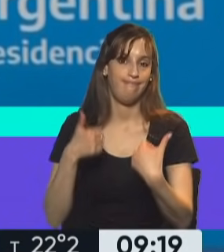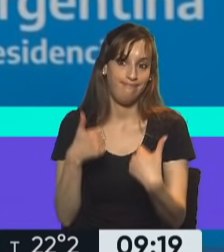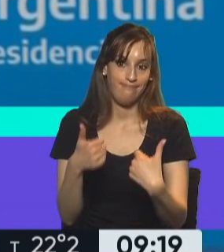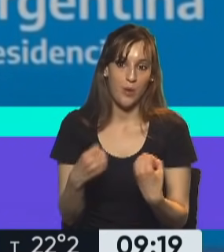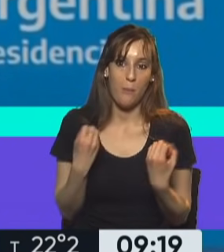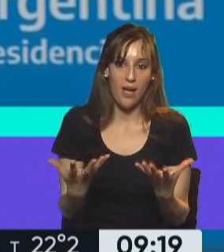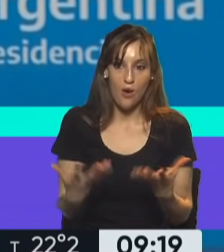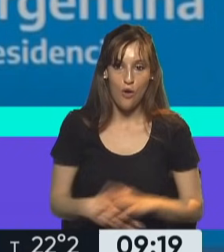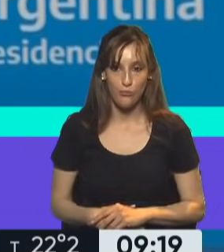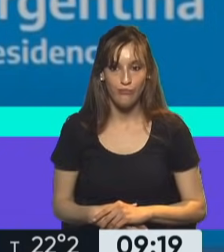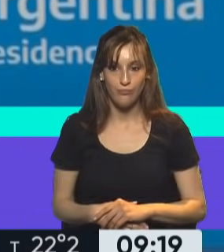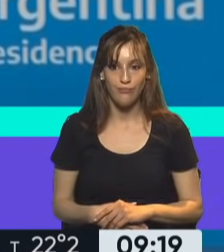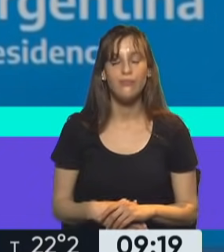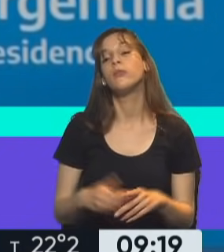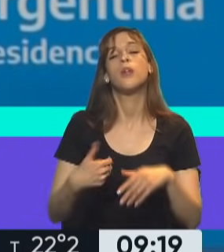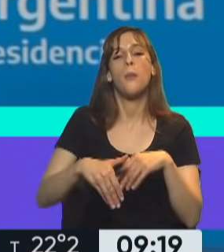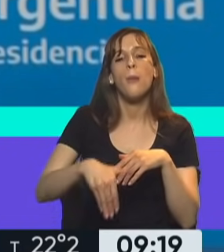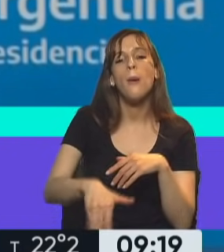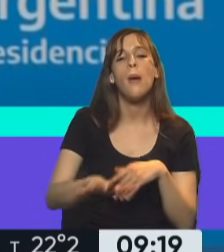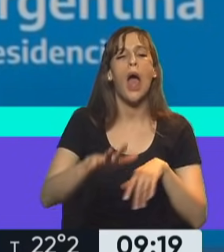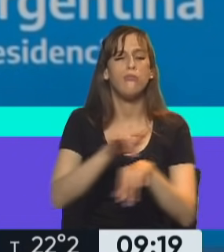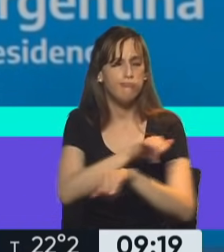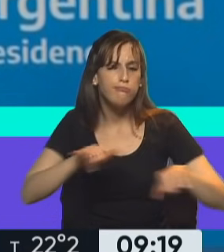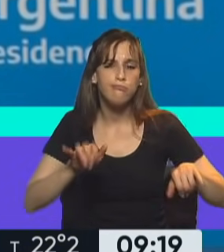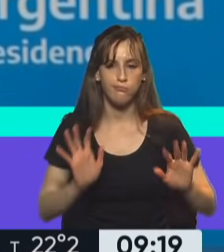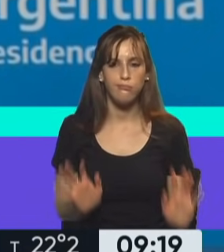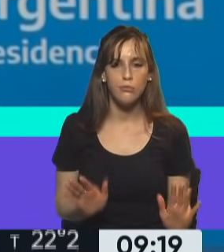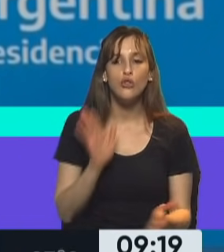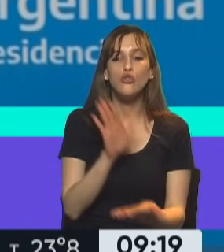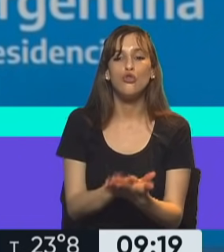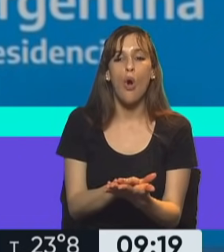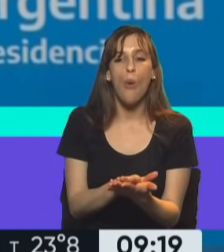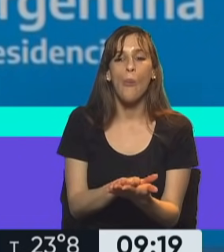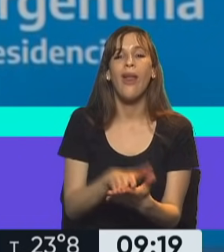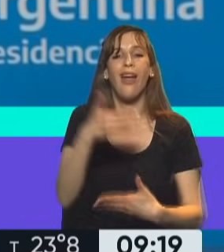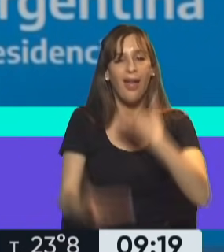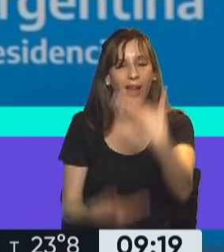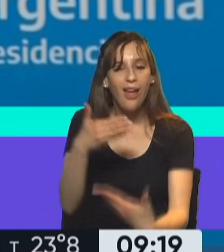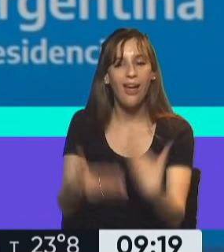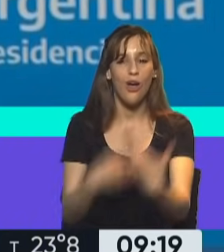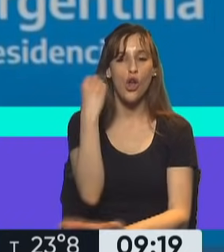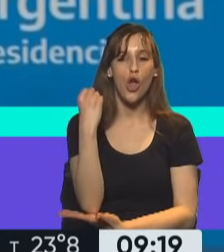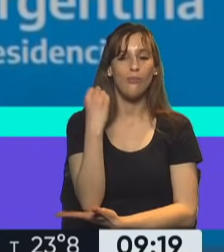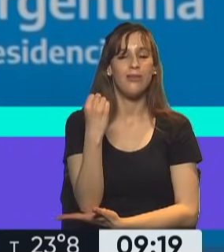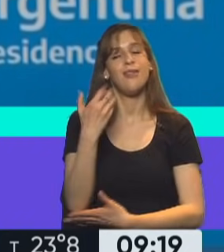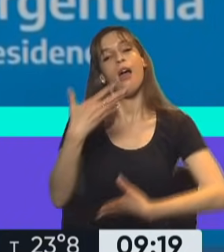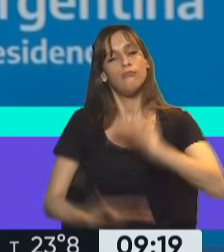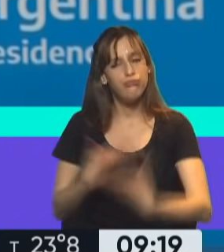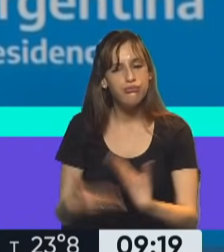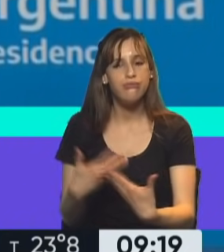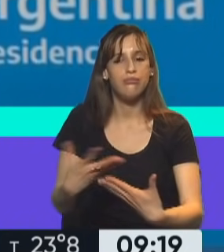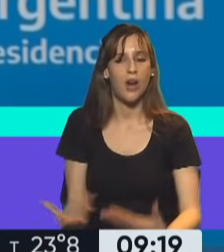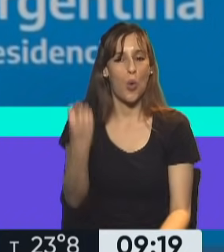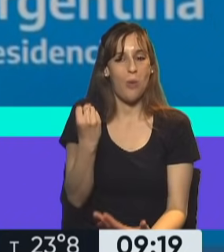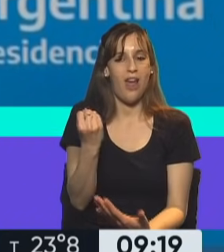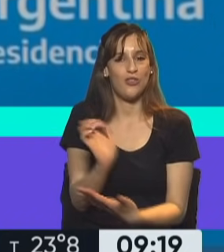los números que seguramente vamos a estar conociéndose en estos días. En términos de recuperación de la actividad económica, de recuperación del empleo, lo que está pasando en toda